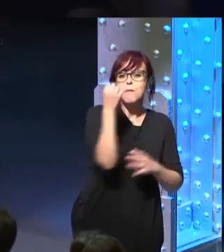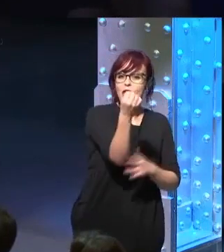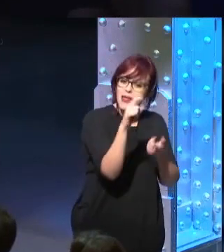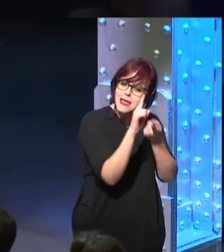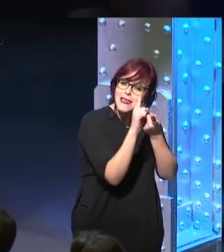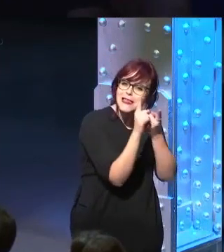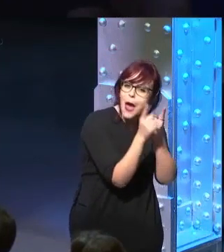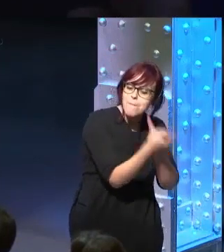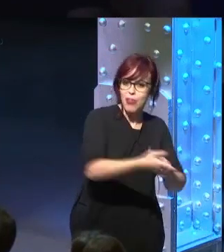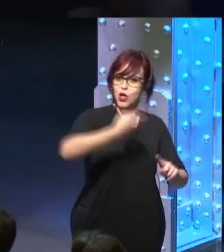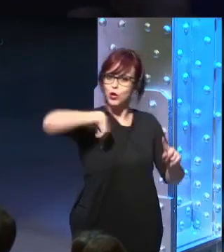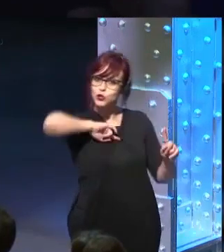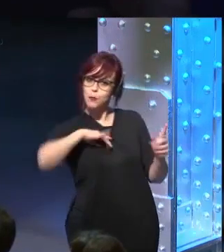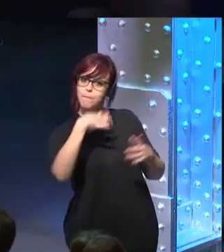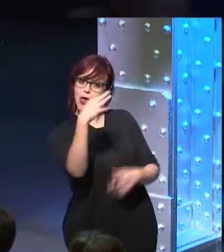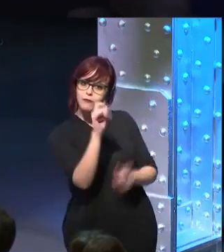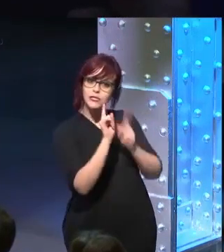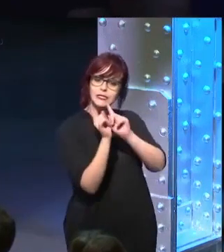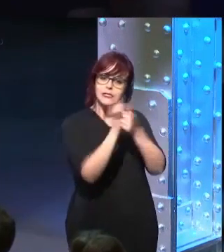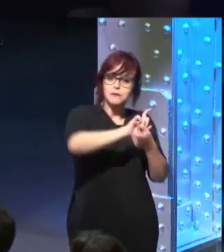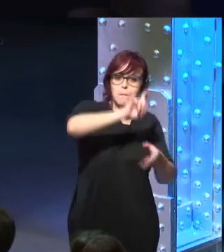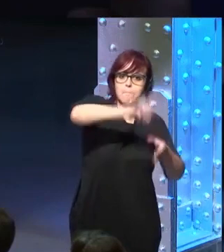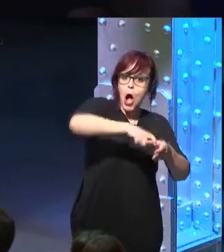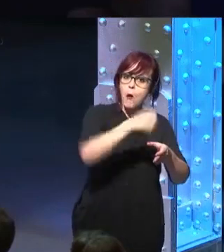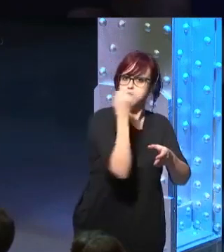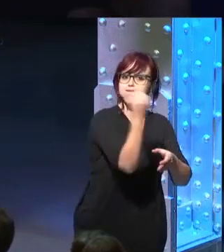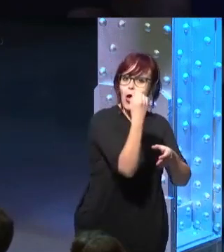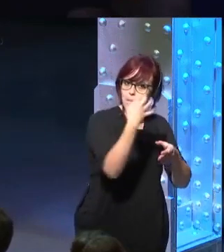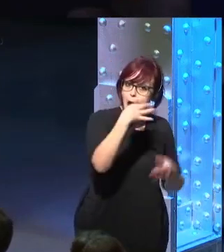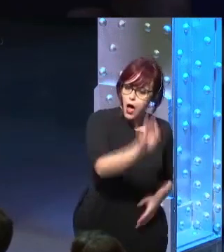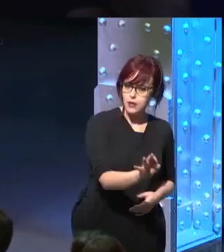poder, sobre qué es lo que podemos hacer, sobre la implicación de las mujeres en este poder.